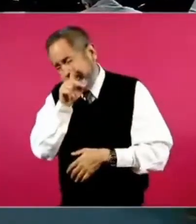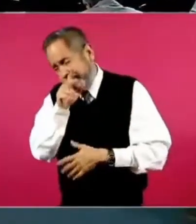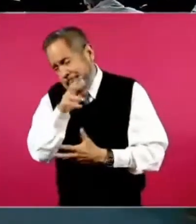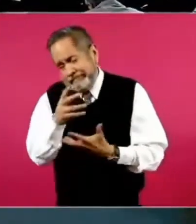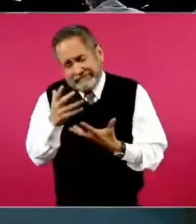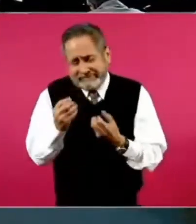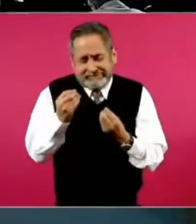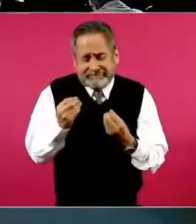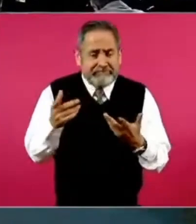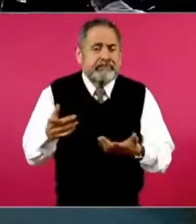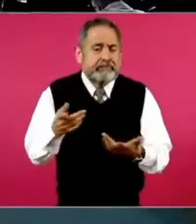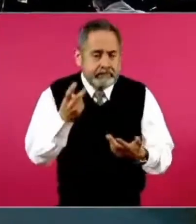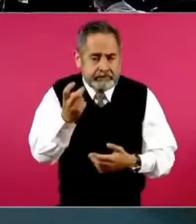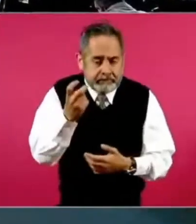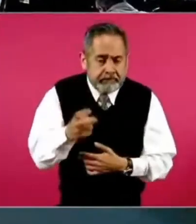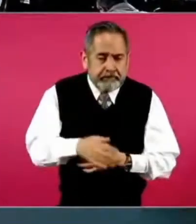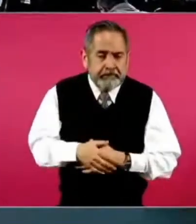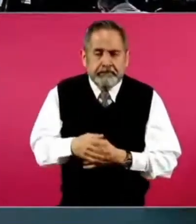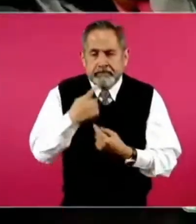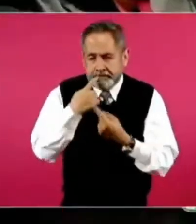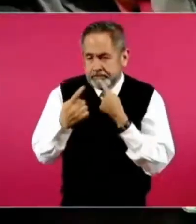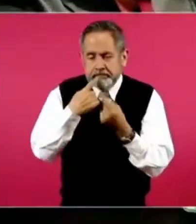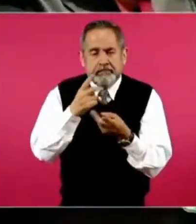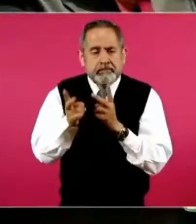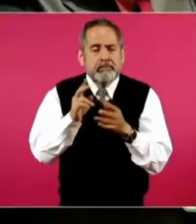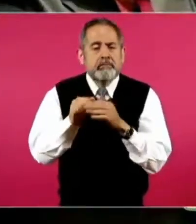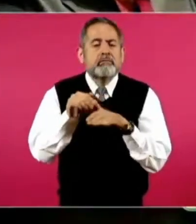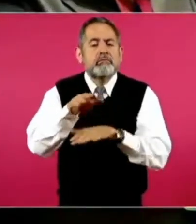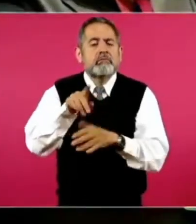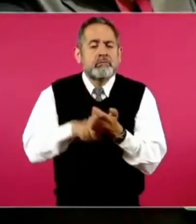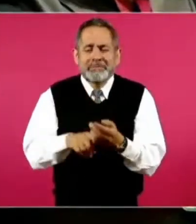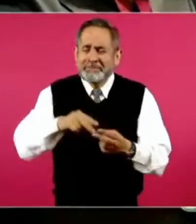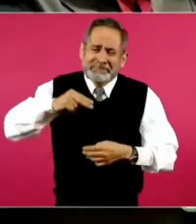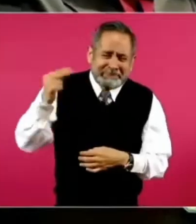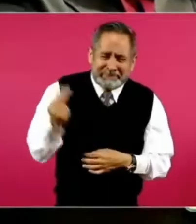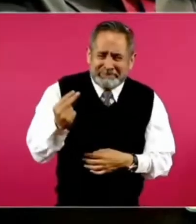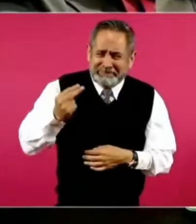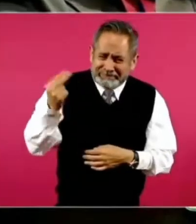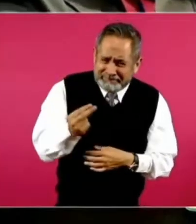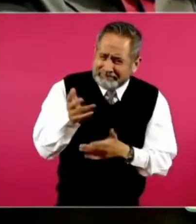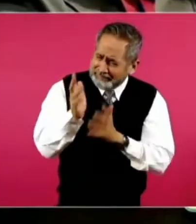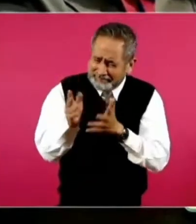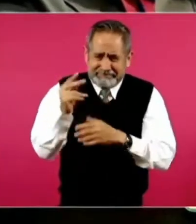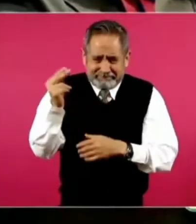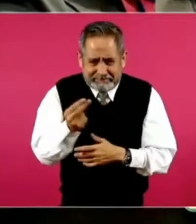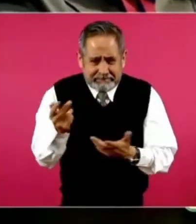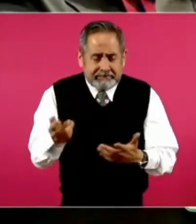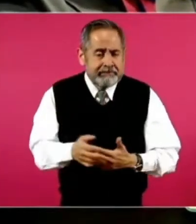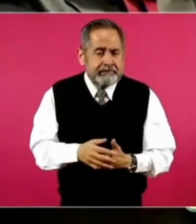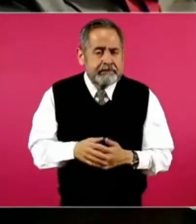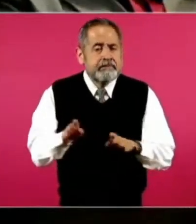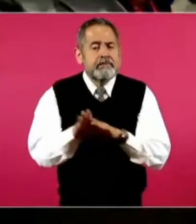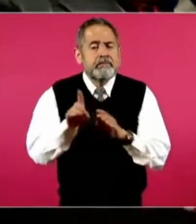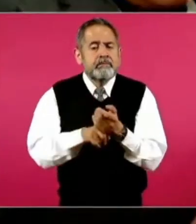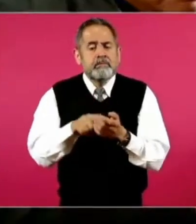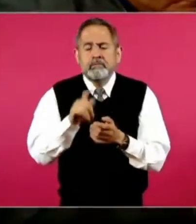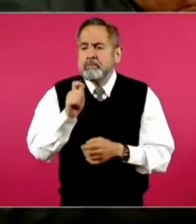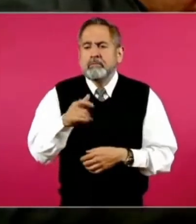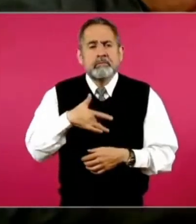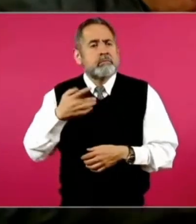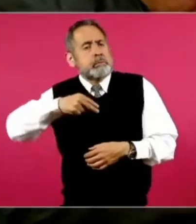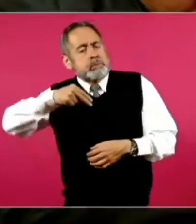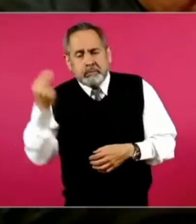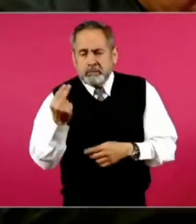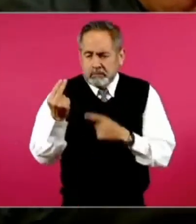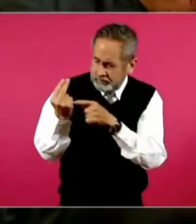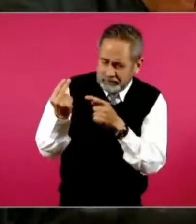eso dialogábamos también sobre el sentido de la urgencia, que cómo se entiende el sentido de la